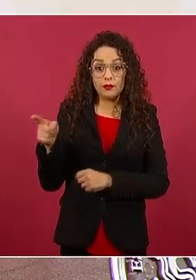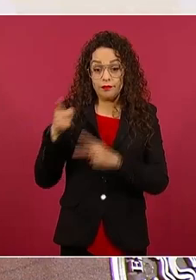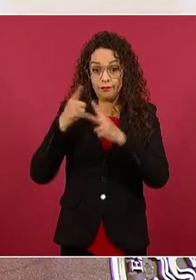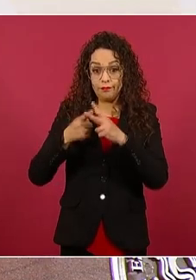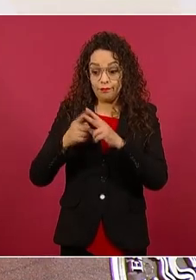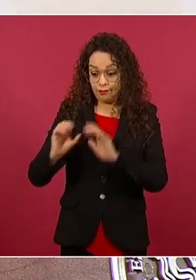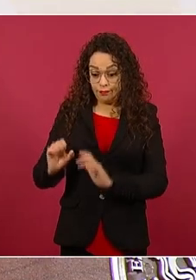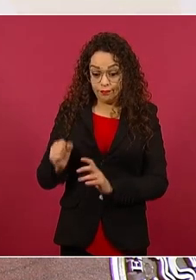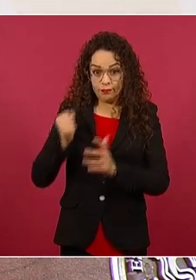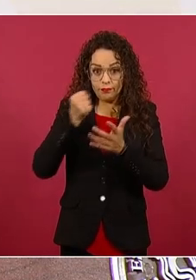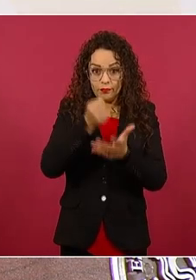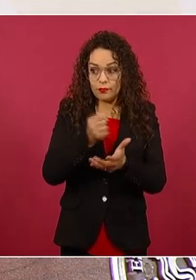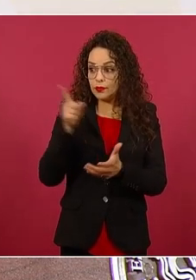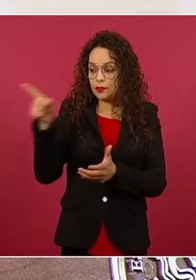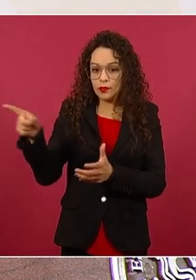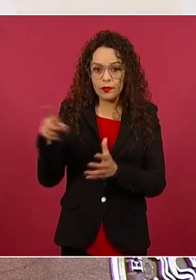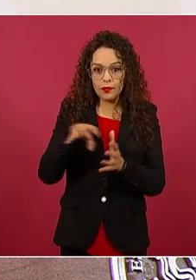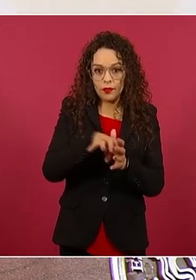presupuesto?